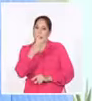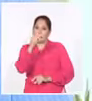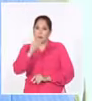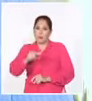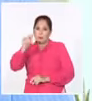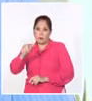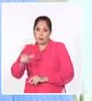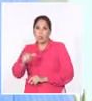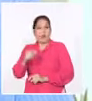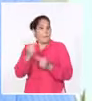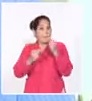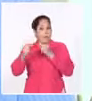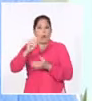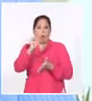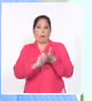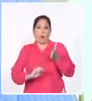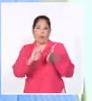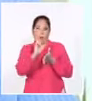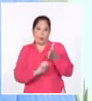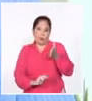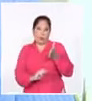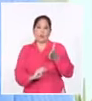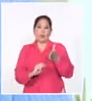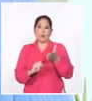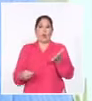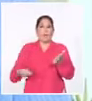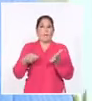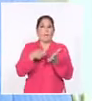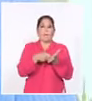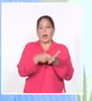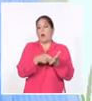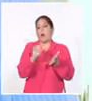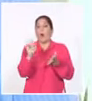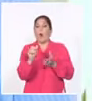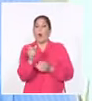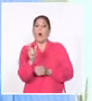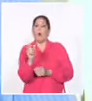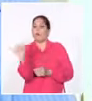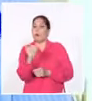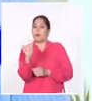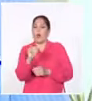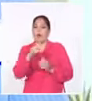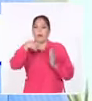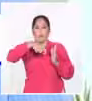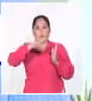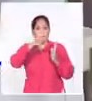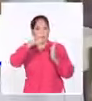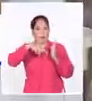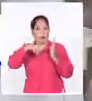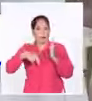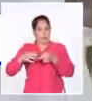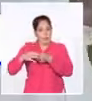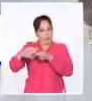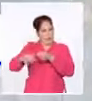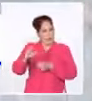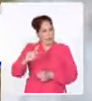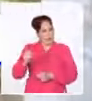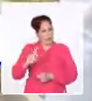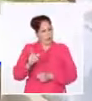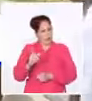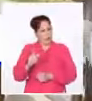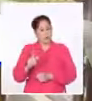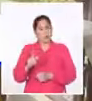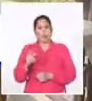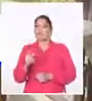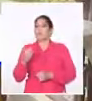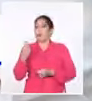de manera por descuento de nómina o sea por pagos electrónicos, evitando que el trabajador tenga que venir a la empresa con efectivo. El efectivo que se obtiene a partir